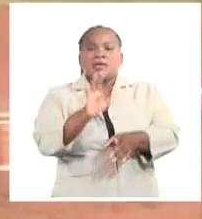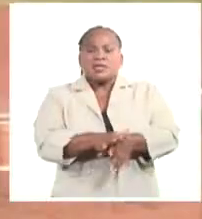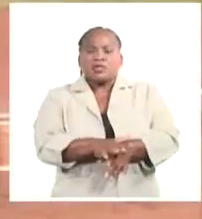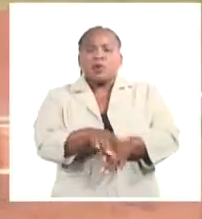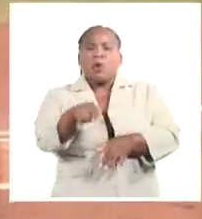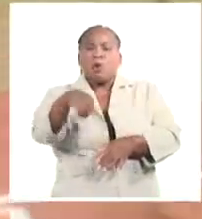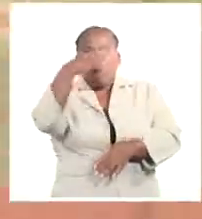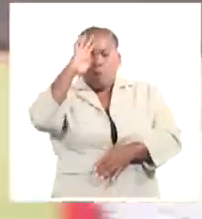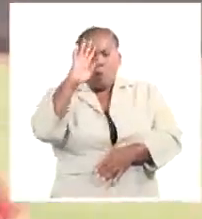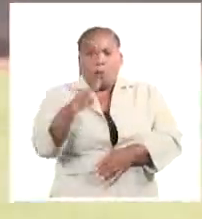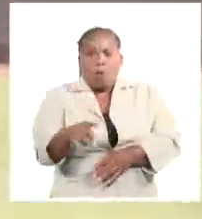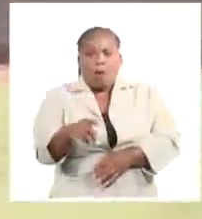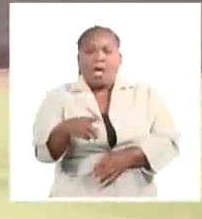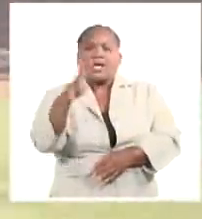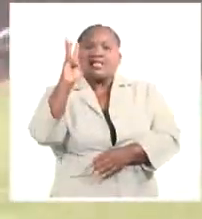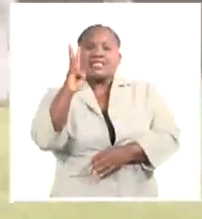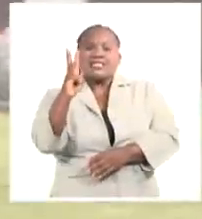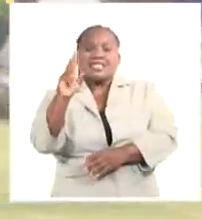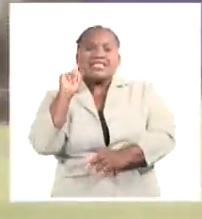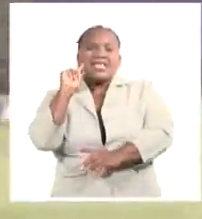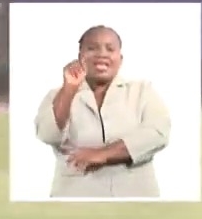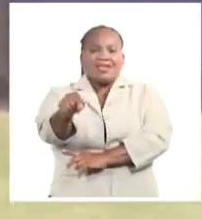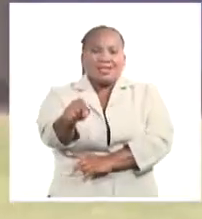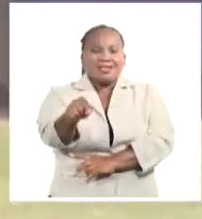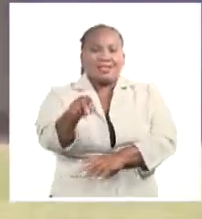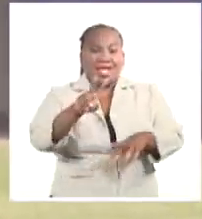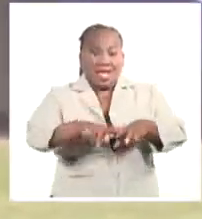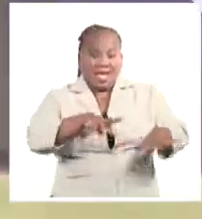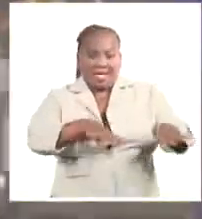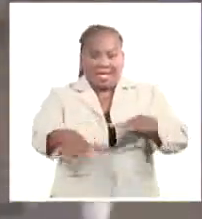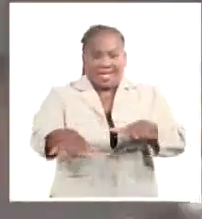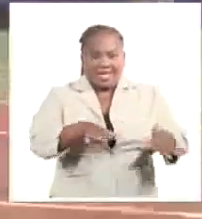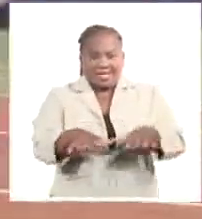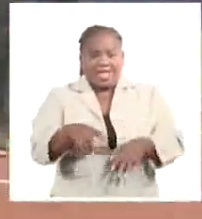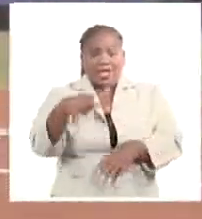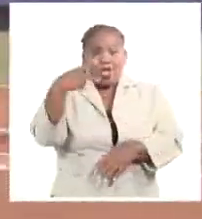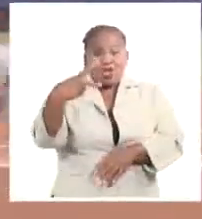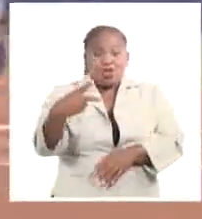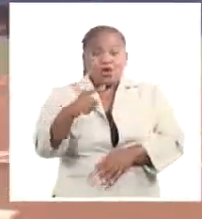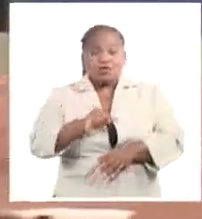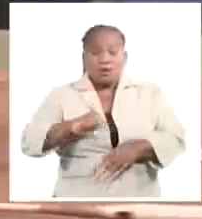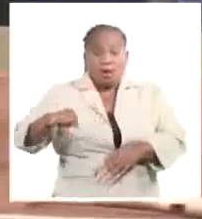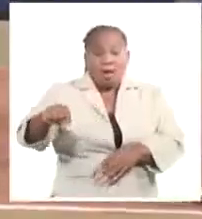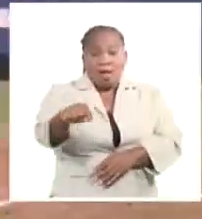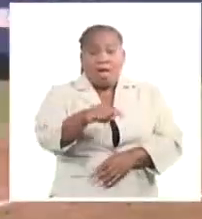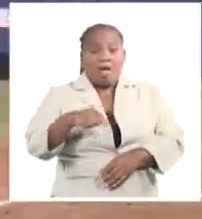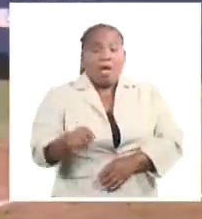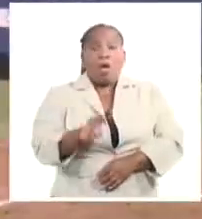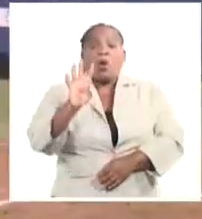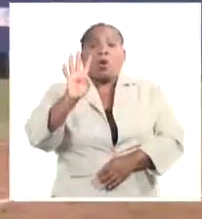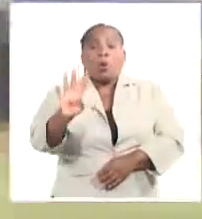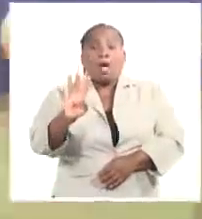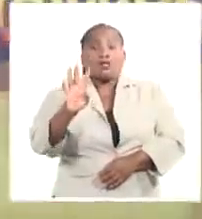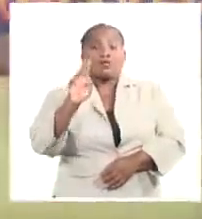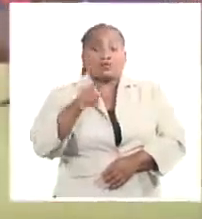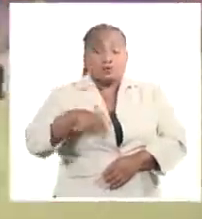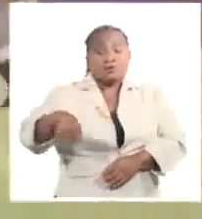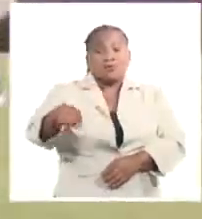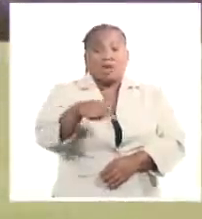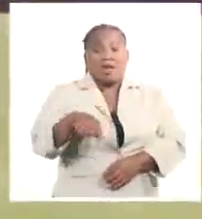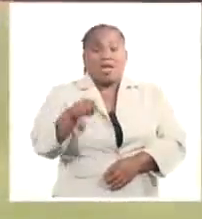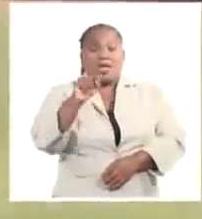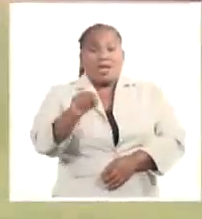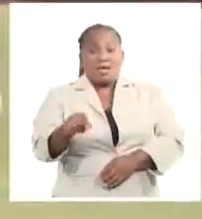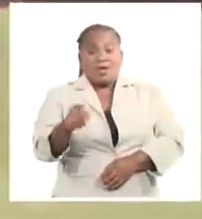que conectó 13 hits en todo el partido. 2 carreras en la parte baja de esa entrada y 4 en el cuarto marcaron la brecha existente entre